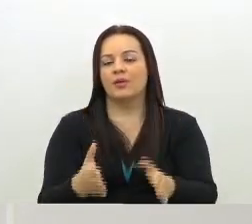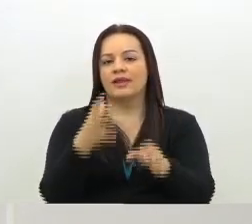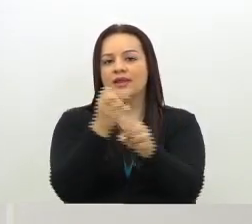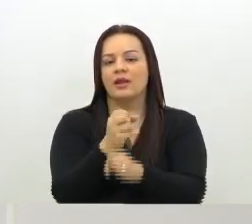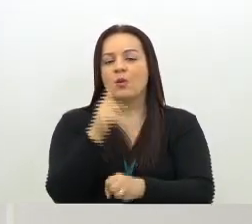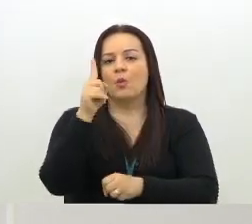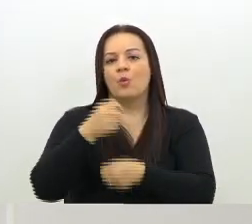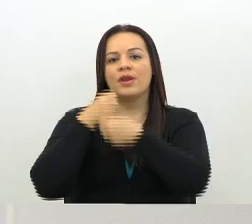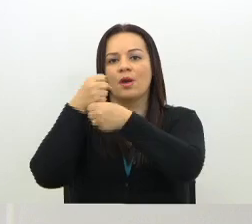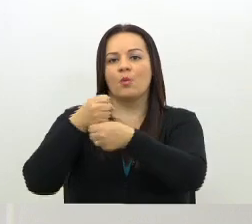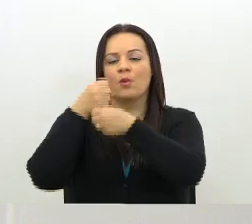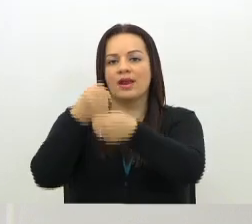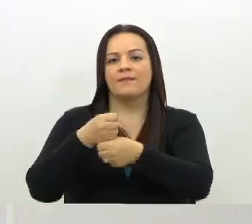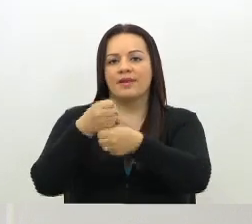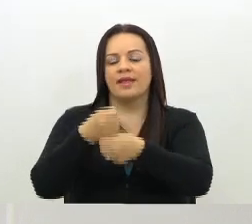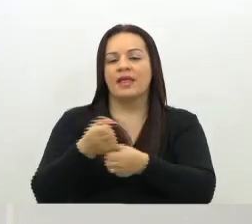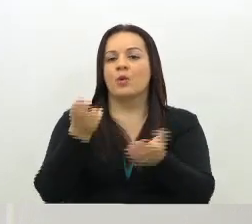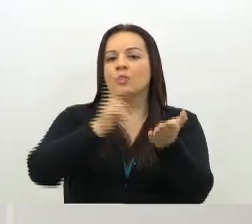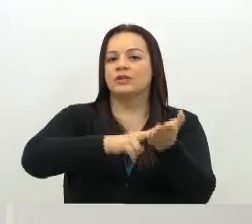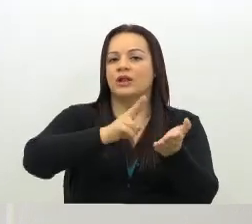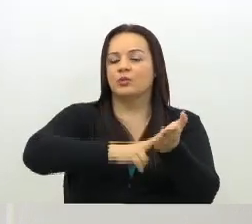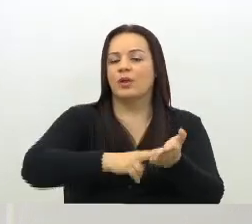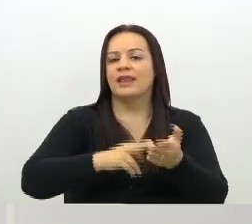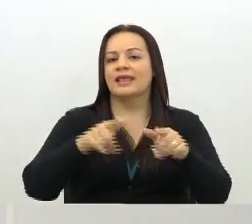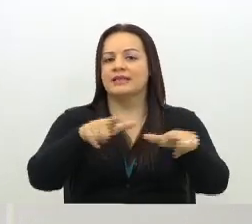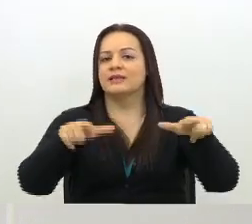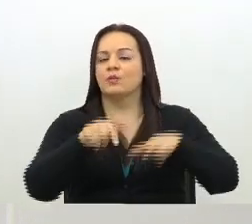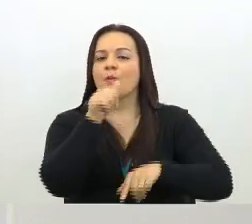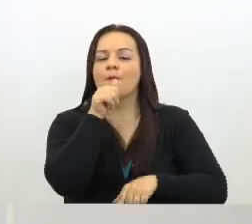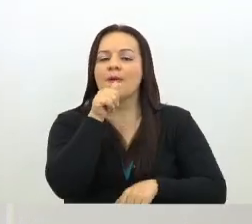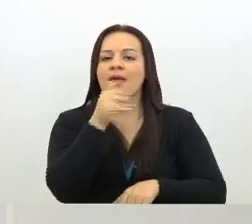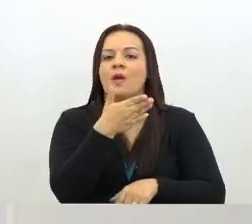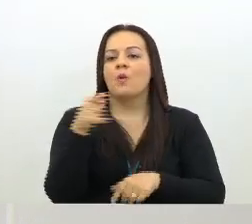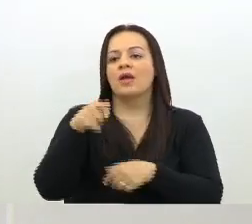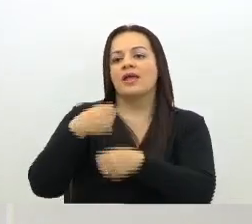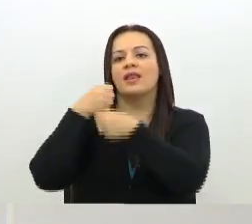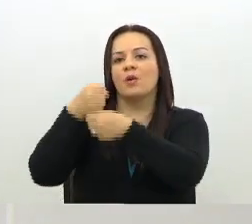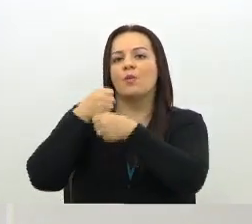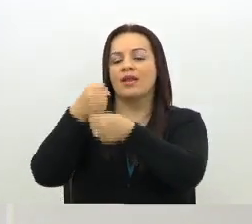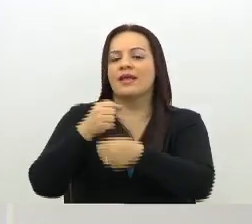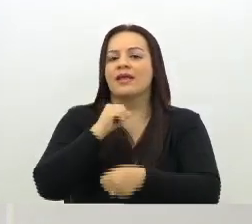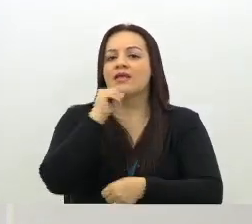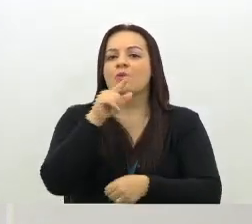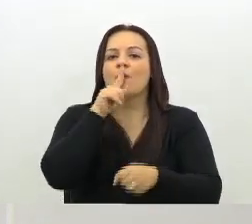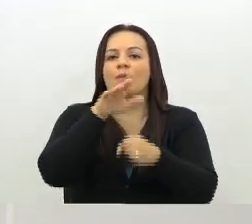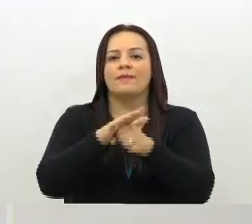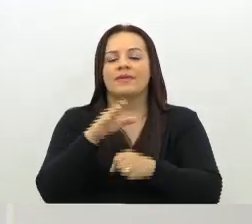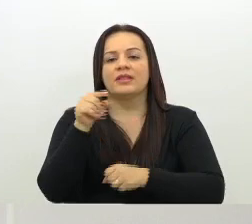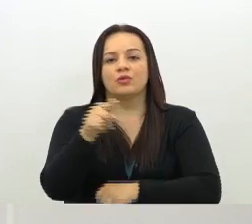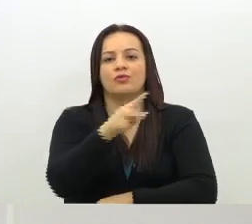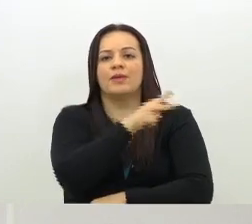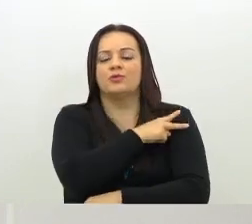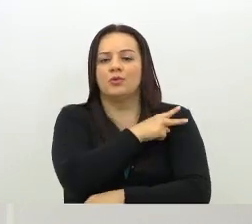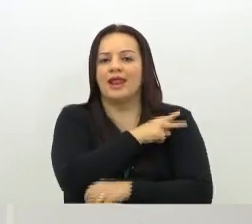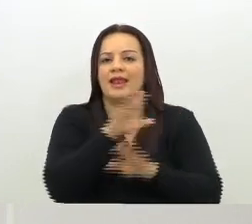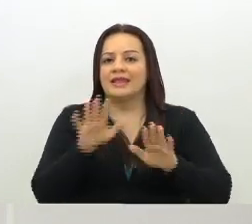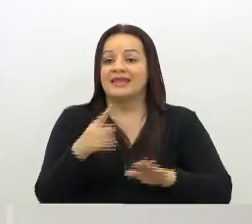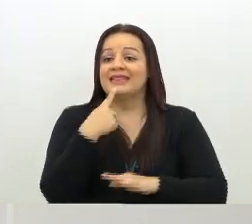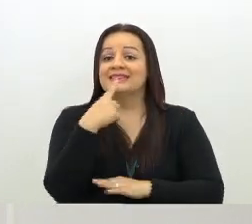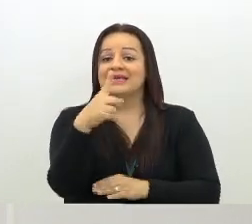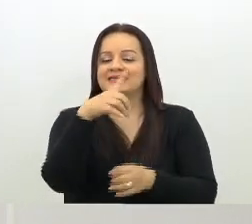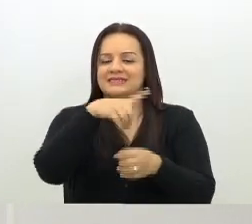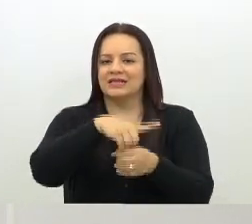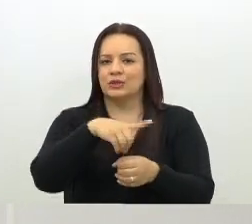realizan una huelga contractual en el sector privado, aunque la huelga sea motivada en incumplimientos patronales. Dice el